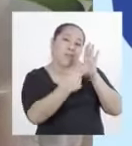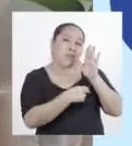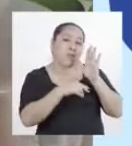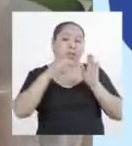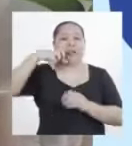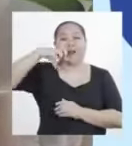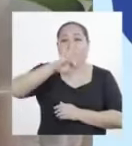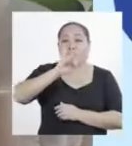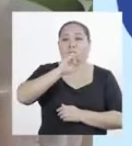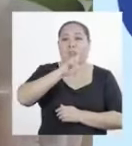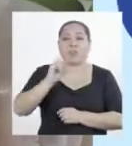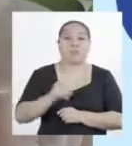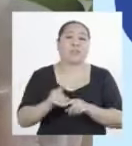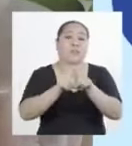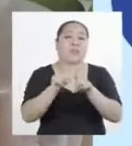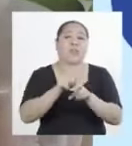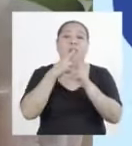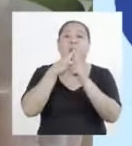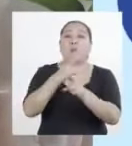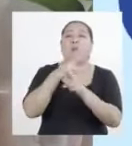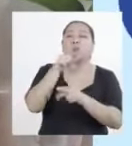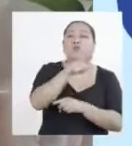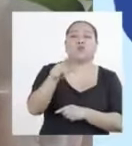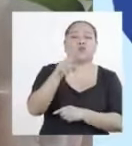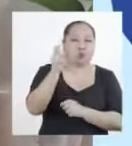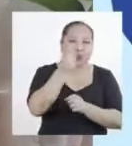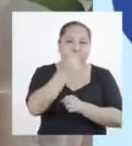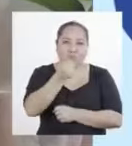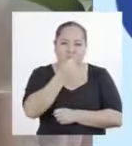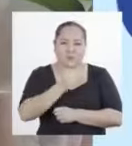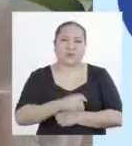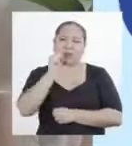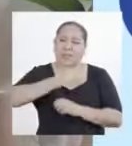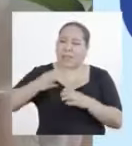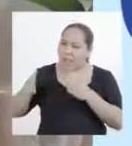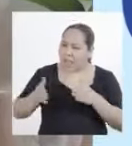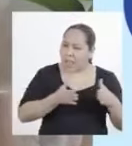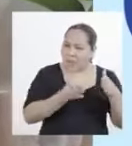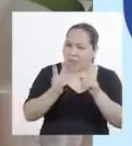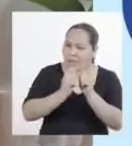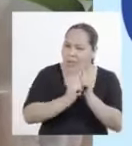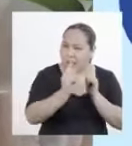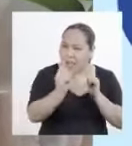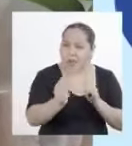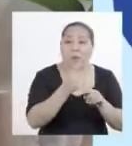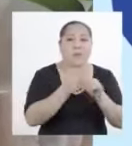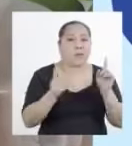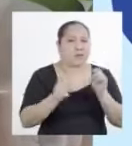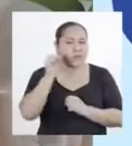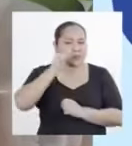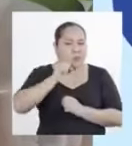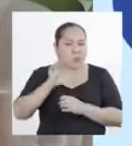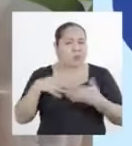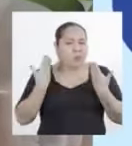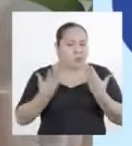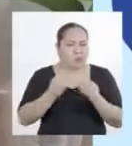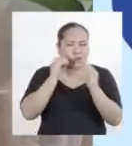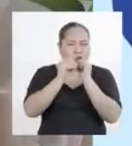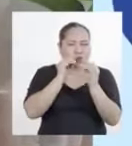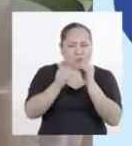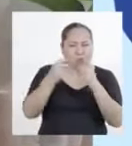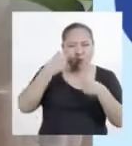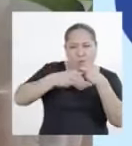acuarelas de Pancho Fierro Así como las respuestas de sus entrevistados Aún el camino es largo Pero no imposible para